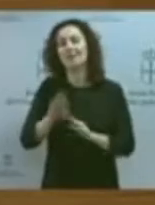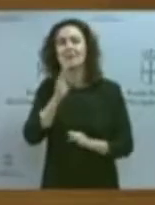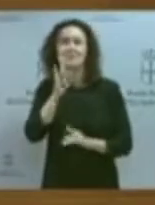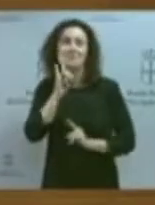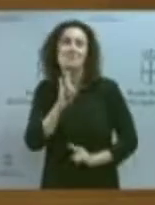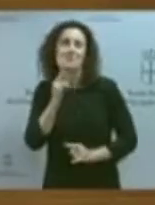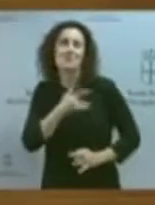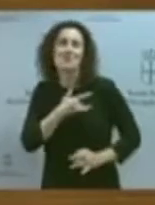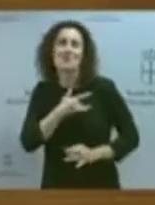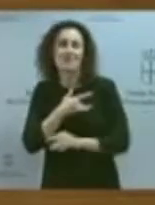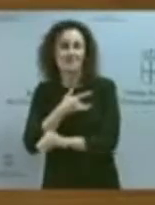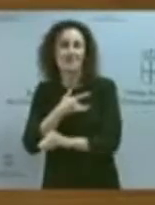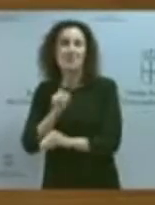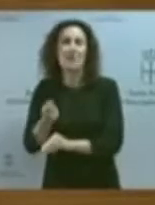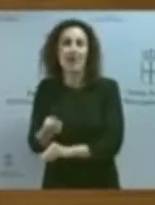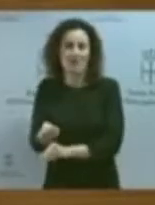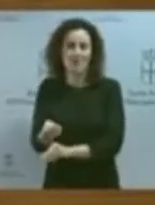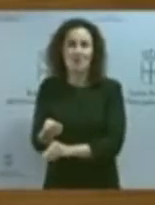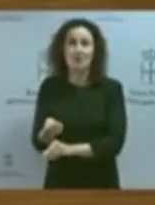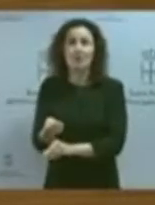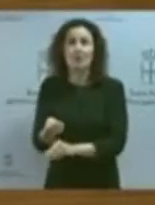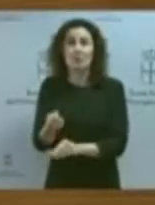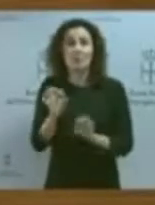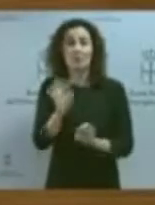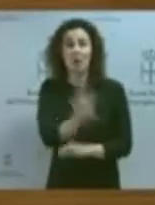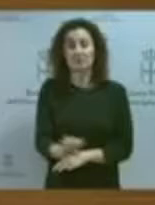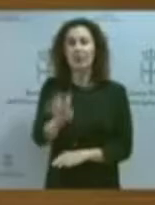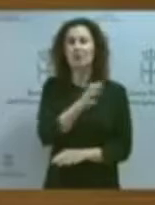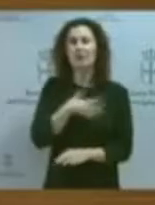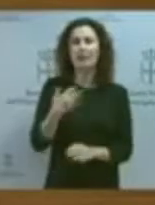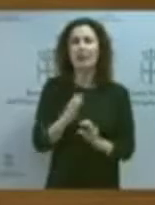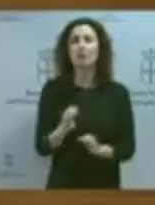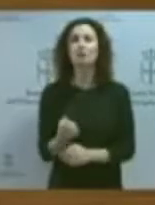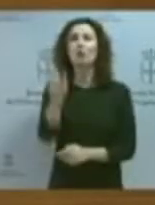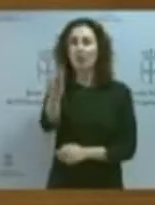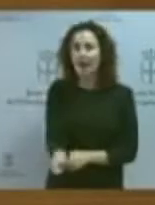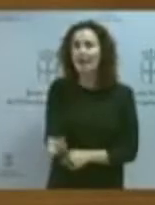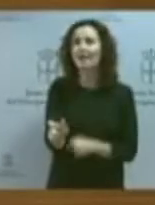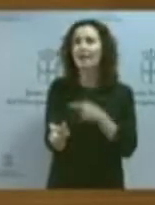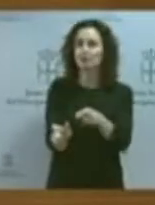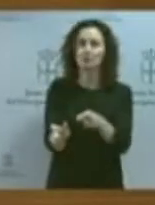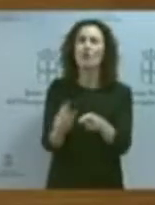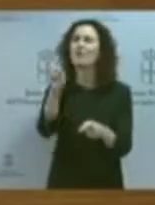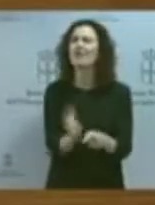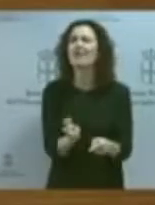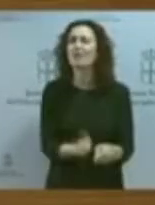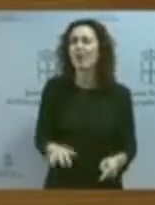los estados busquen mitificar los opuestos orígenes, pero la historia, normalmente, es mucho más